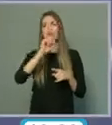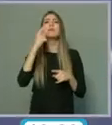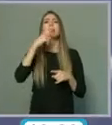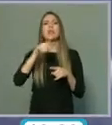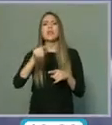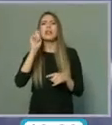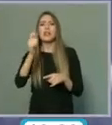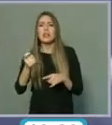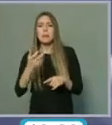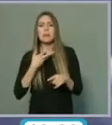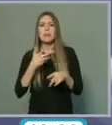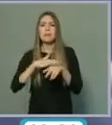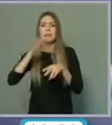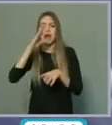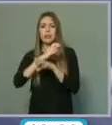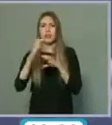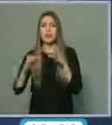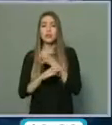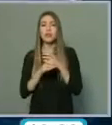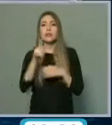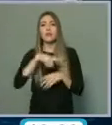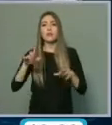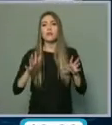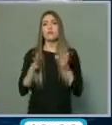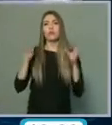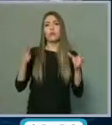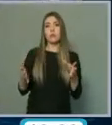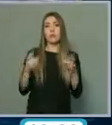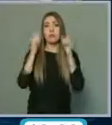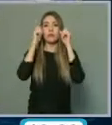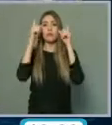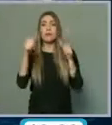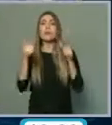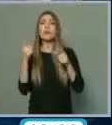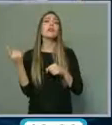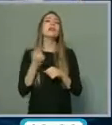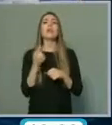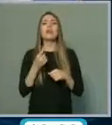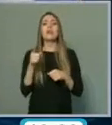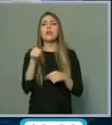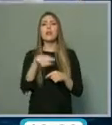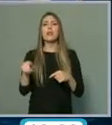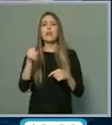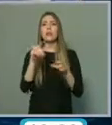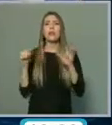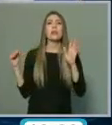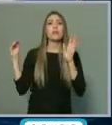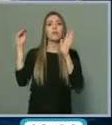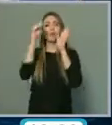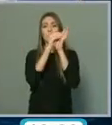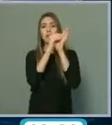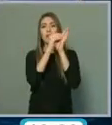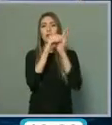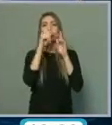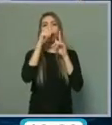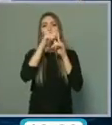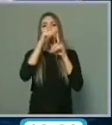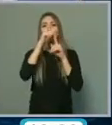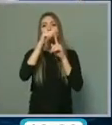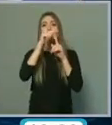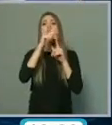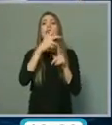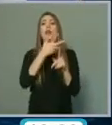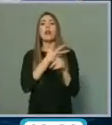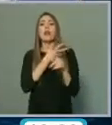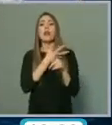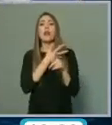más. La segunda cosa que nos debe asombrar es que lo que depositó en la atmósfera este cohete es un Roadster